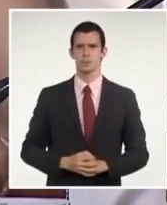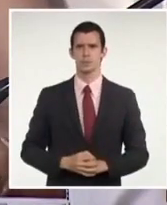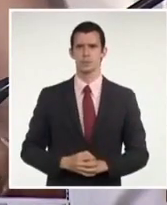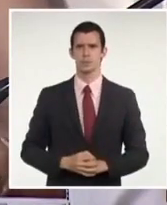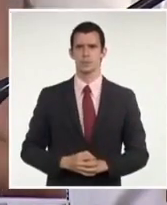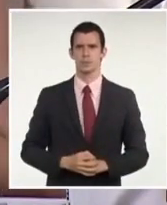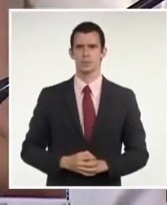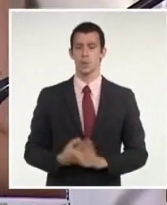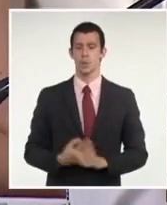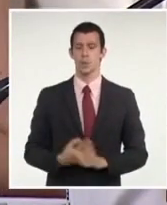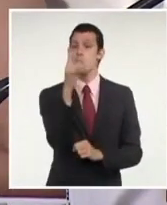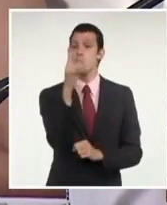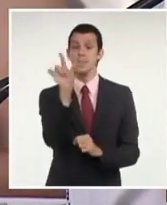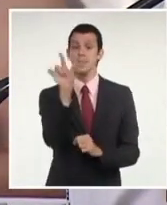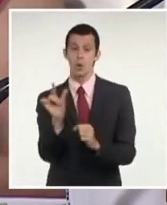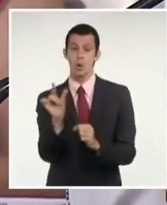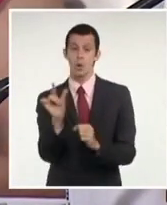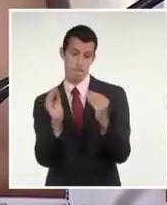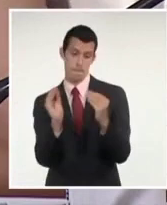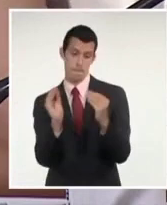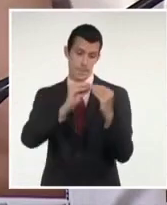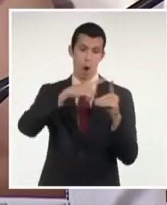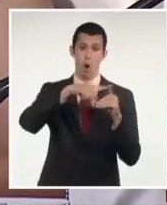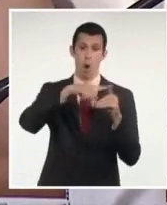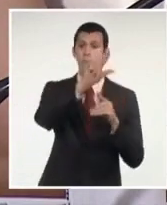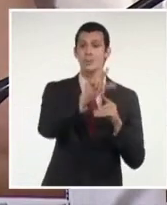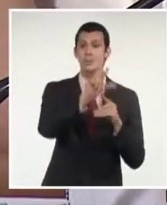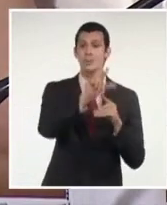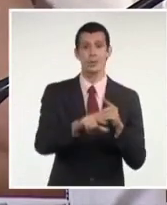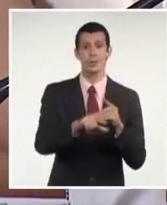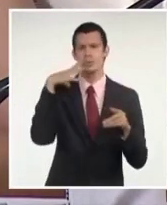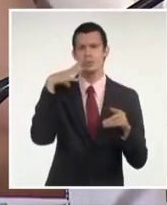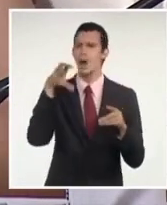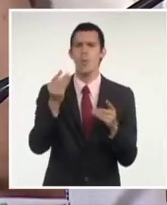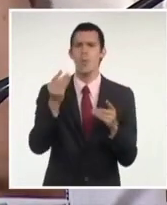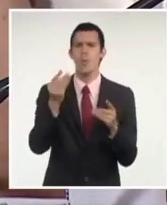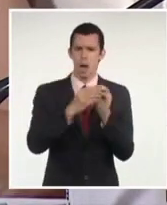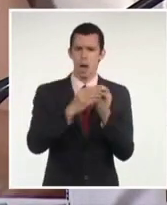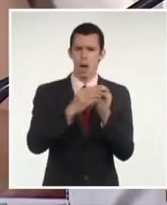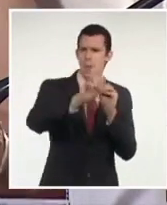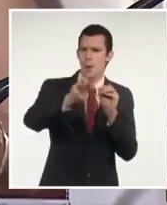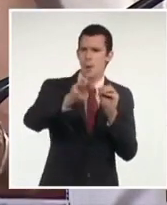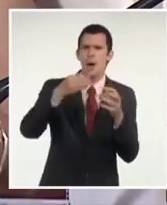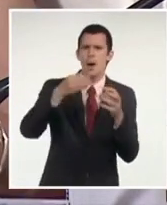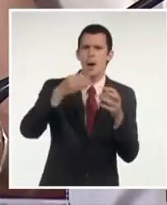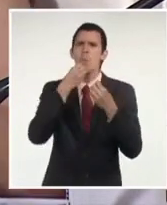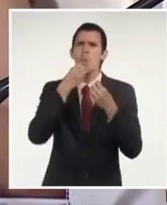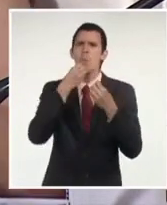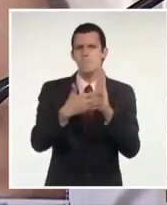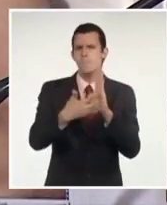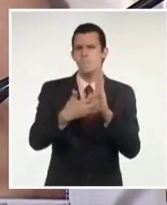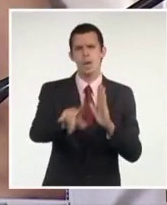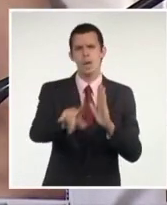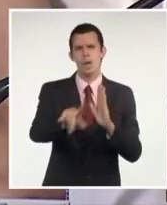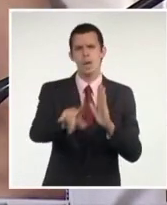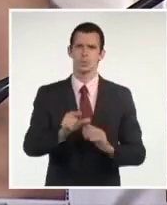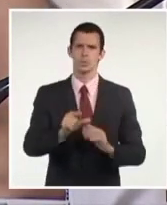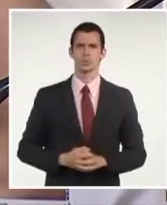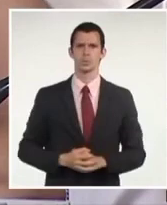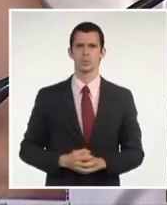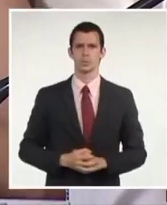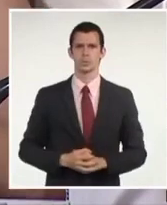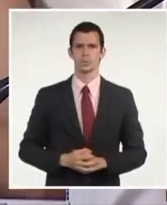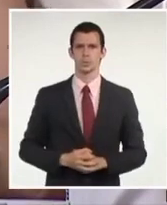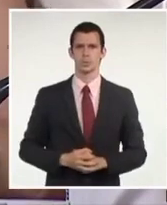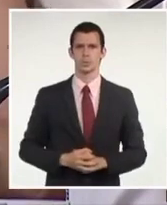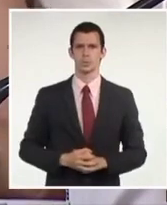virus hasta llegar a mí. Y de mí, si no se recadena, voy a dar a varias personas. Es decir, no son 76, multipliquen. La